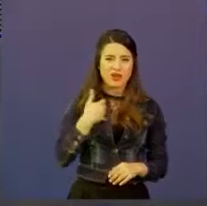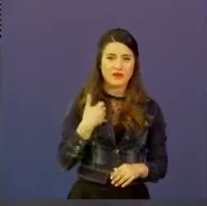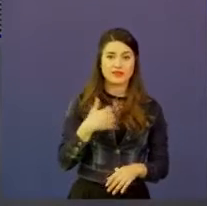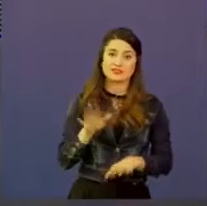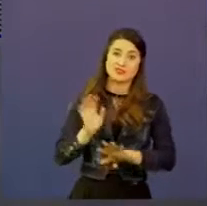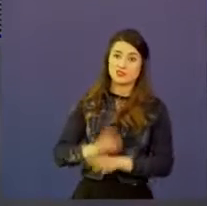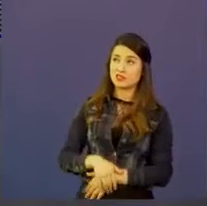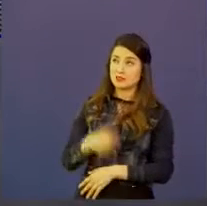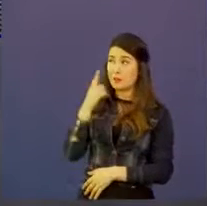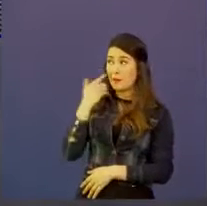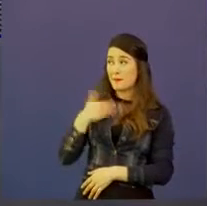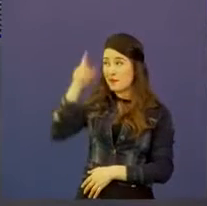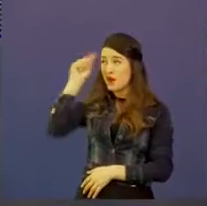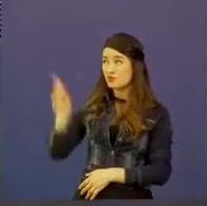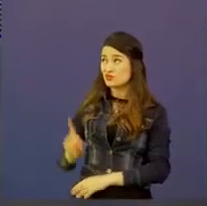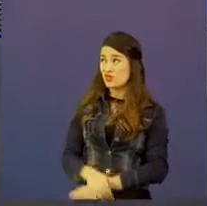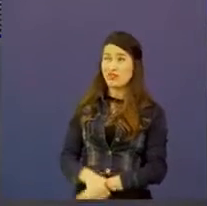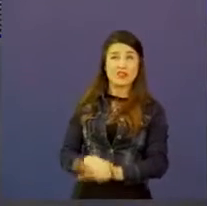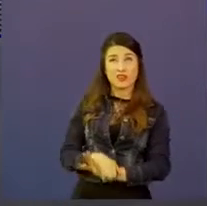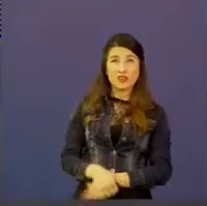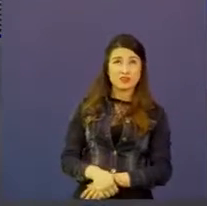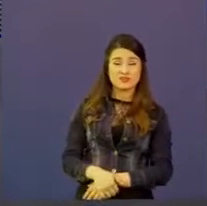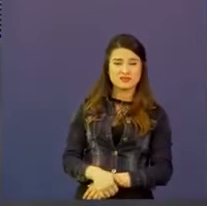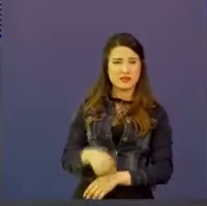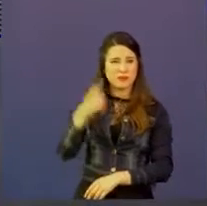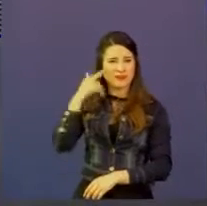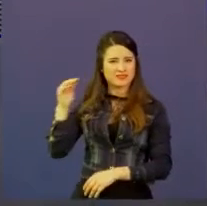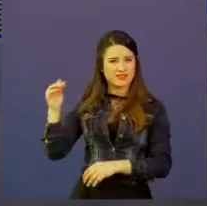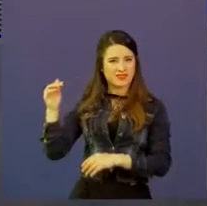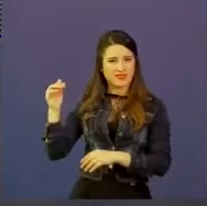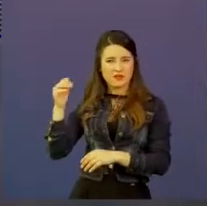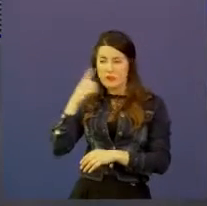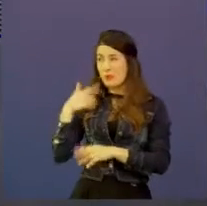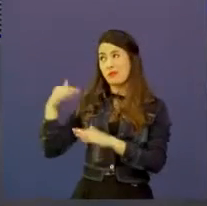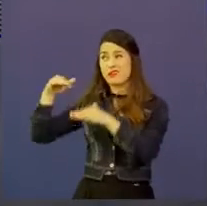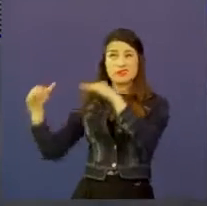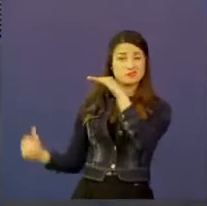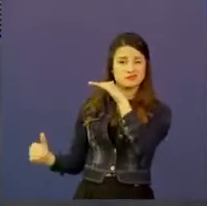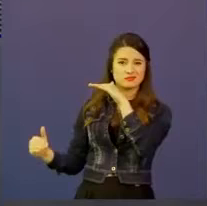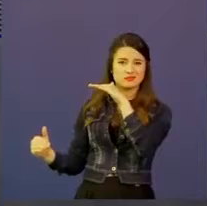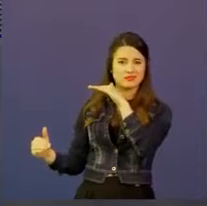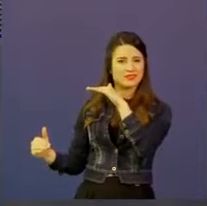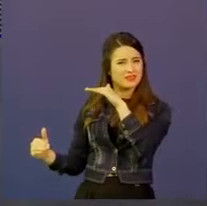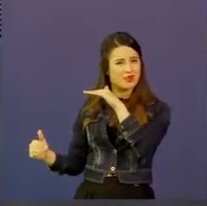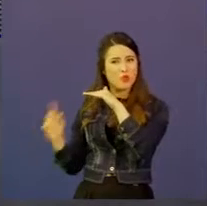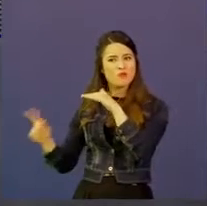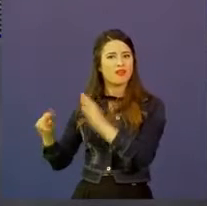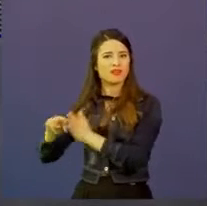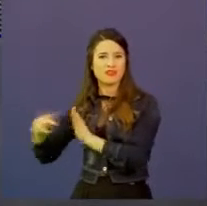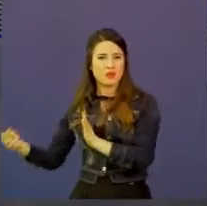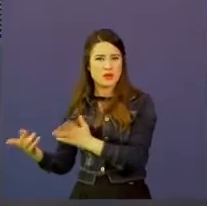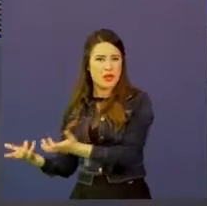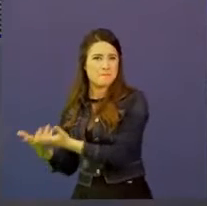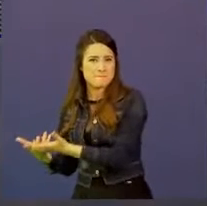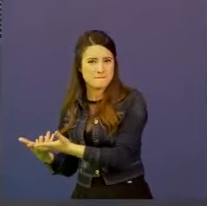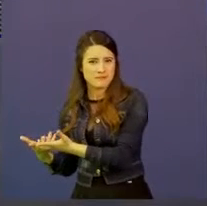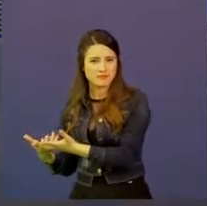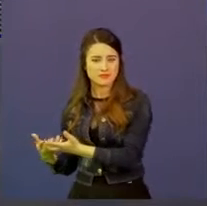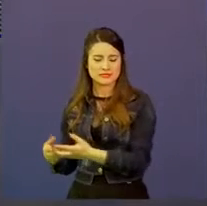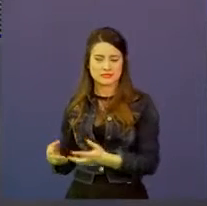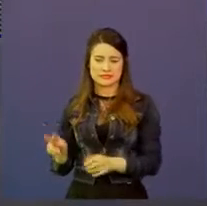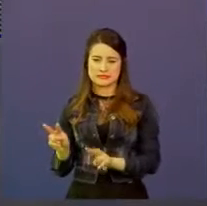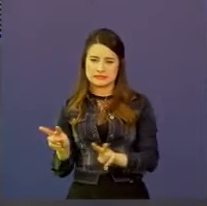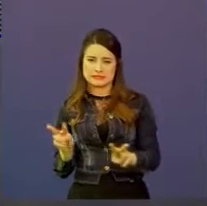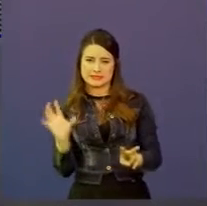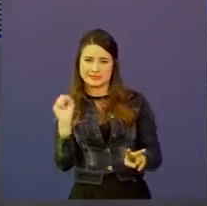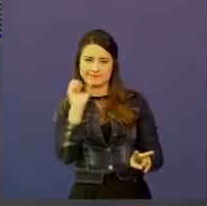estamos al mismo nivel. Entonces, aparte, digamos, de que los padres de familia aprendan a utilizar la tecnología, lo otro que